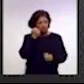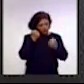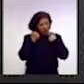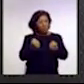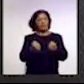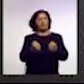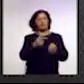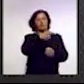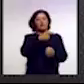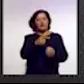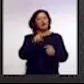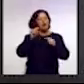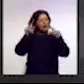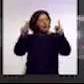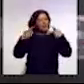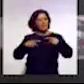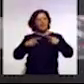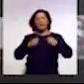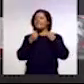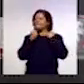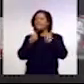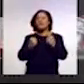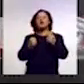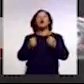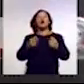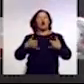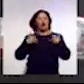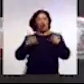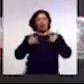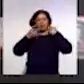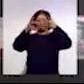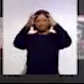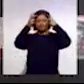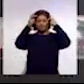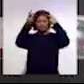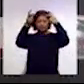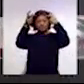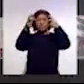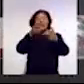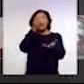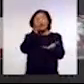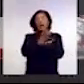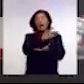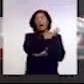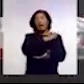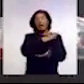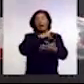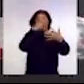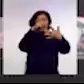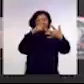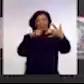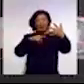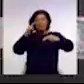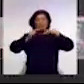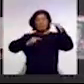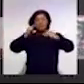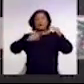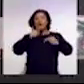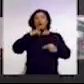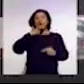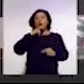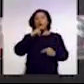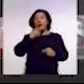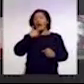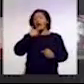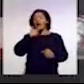clara 100% tlaxcaltecas jóvenes talentosísimos que no sólo tienen un altísimo nivel del idioma inglés